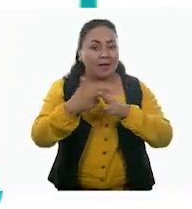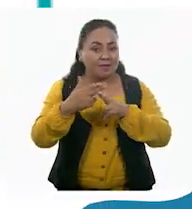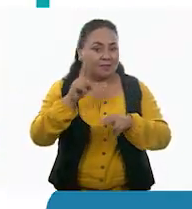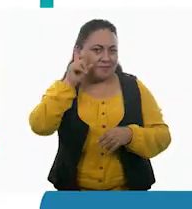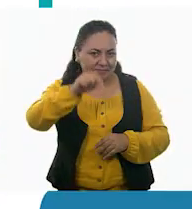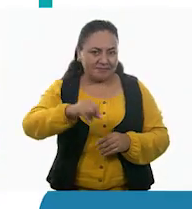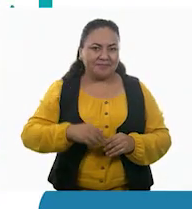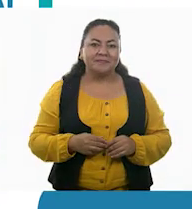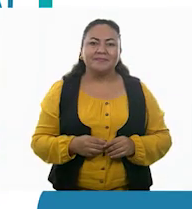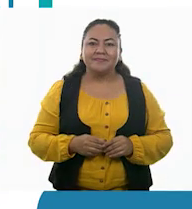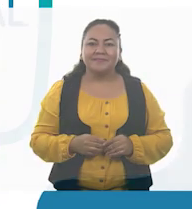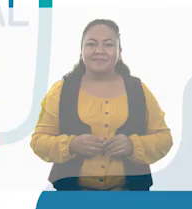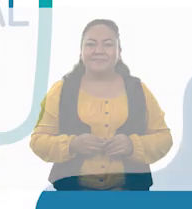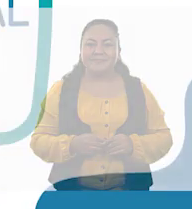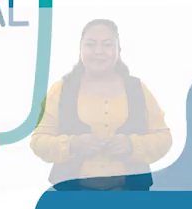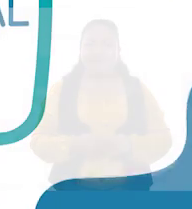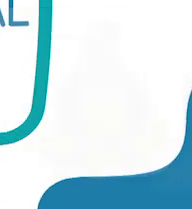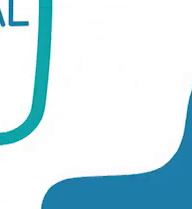mañana!